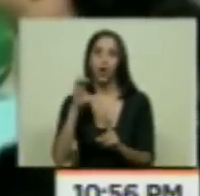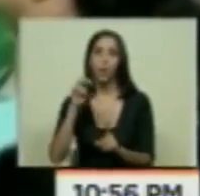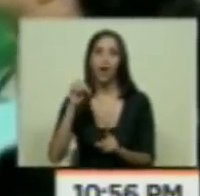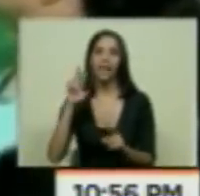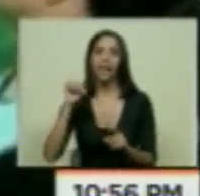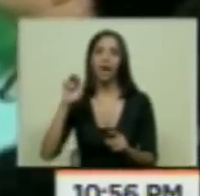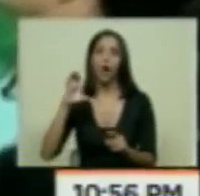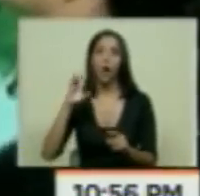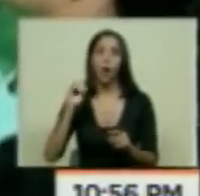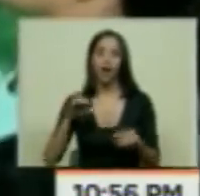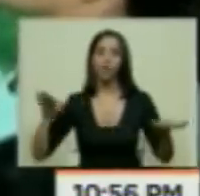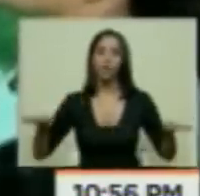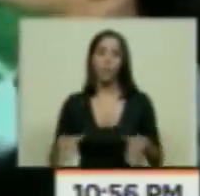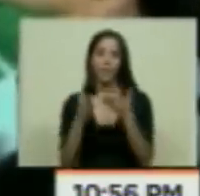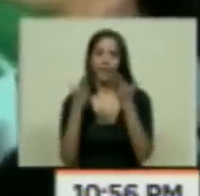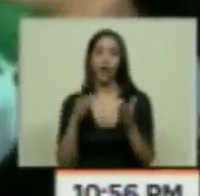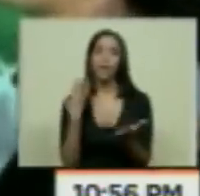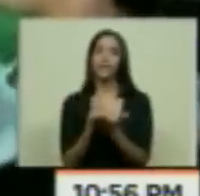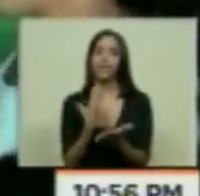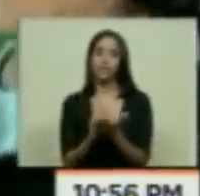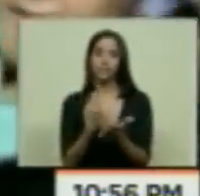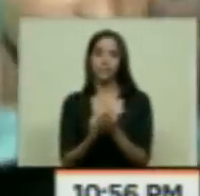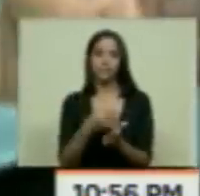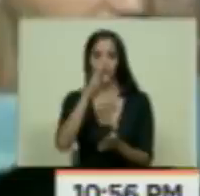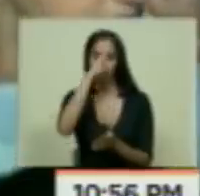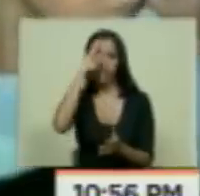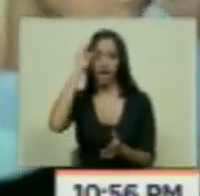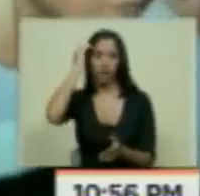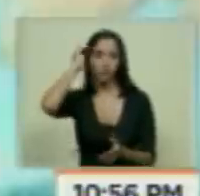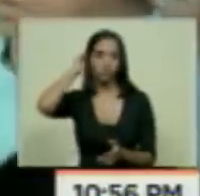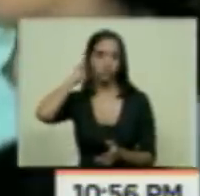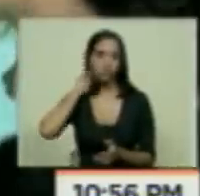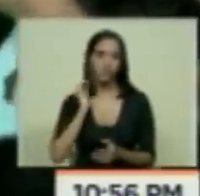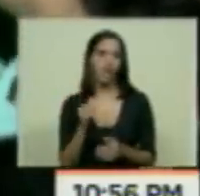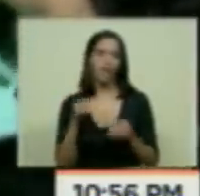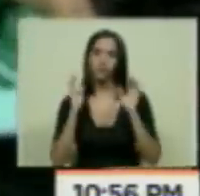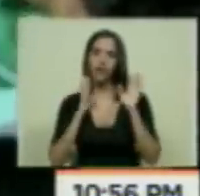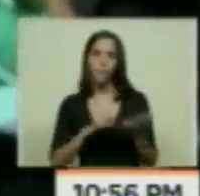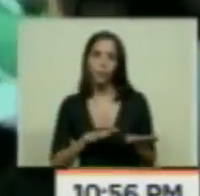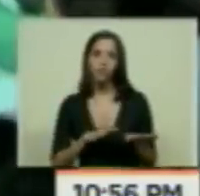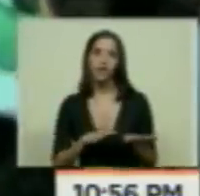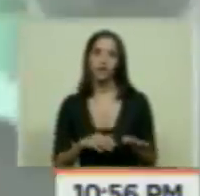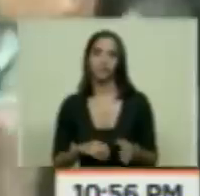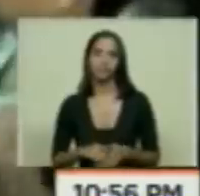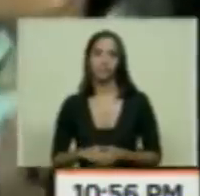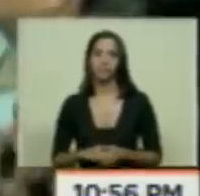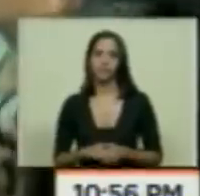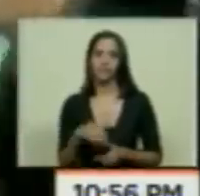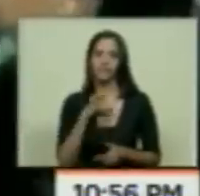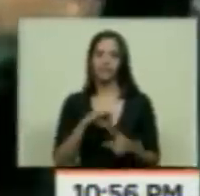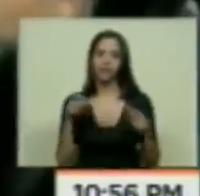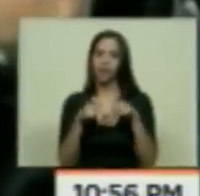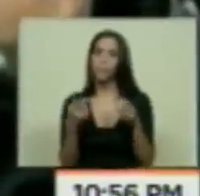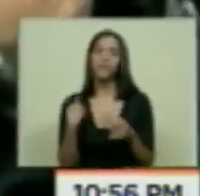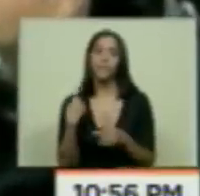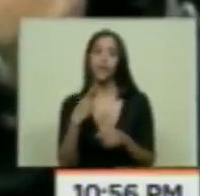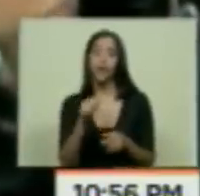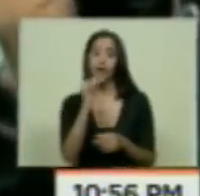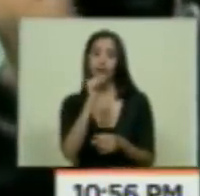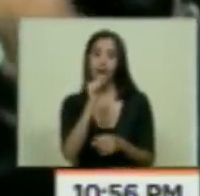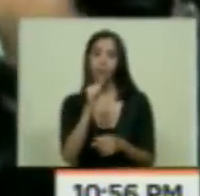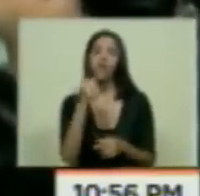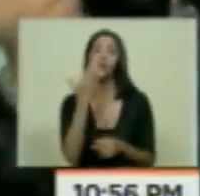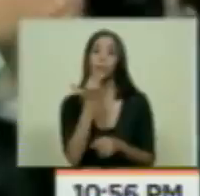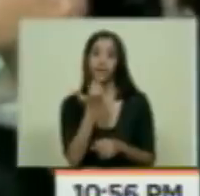desde Cumaná y desde Maturín, y para apoyar y que sean con apoyar el sector de la sal. Primero que nada el agua y